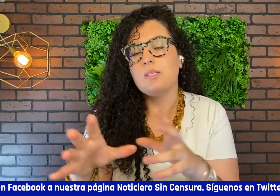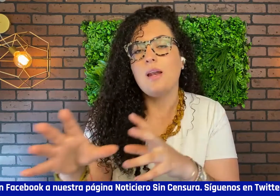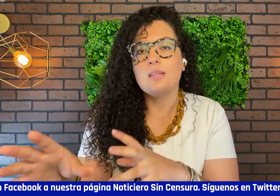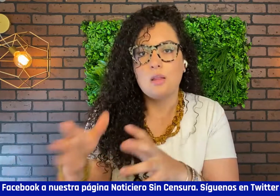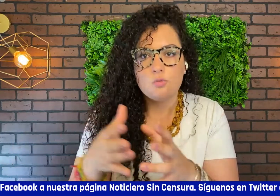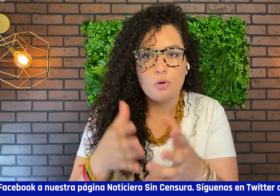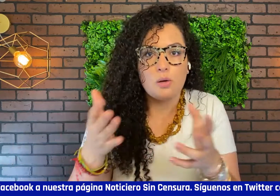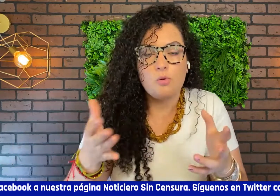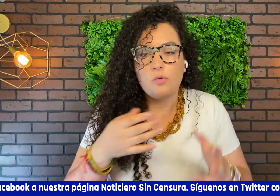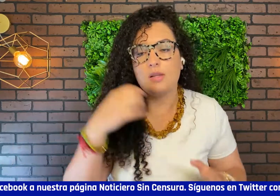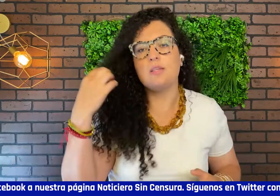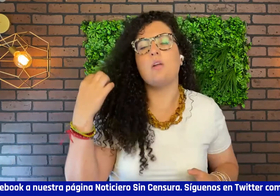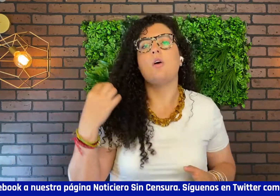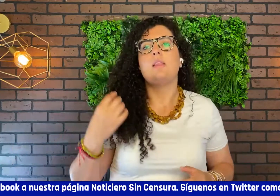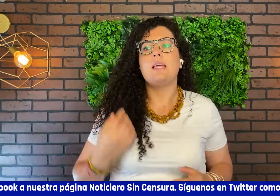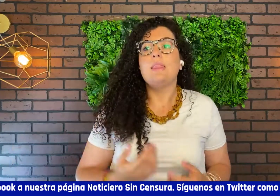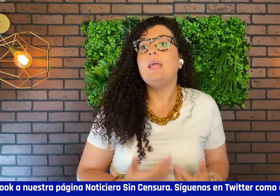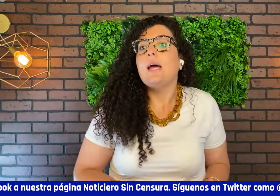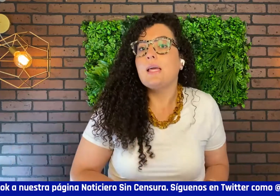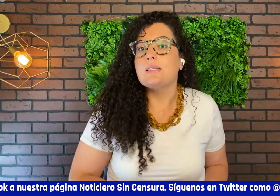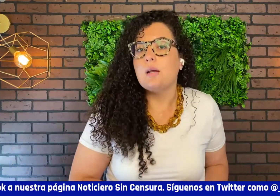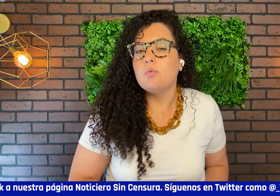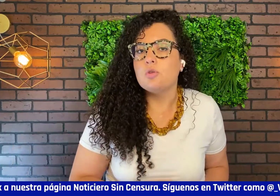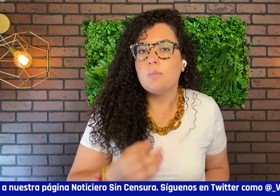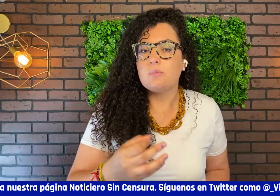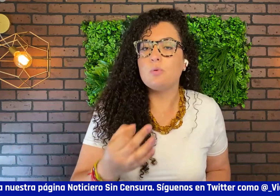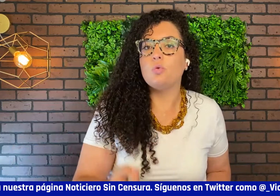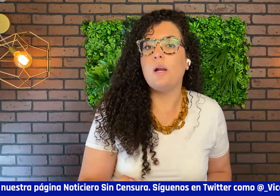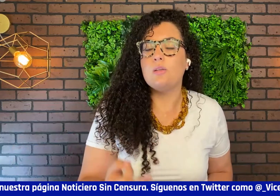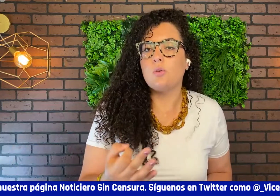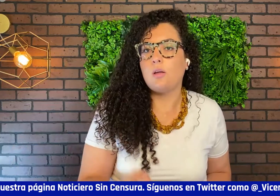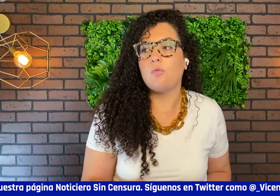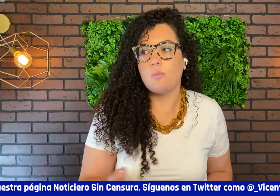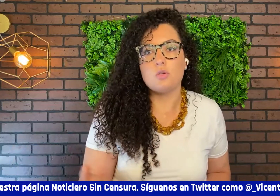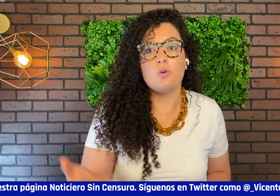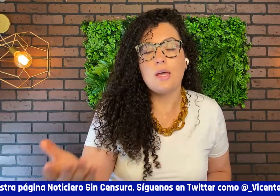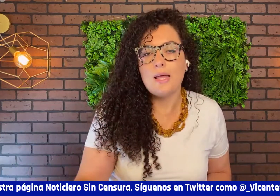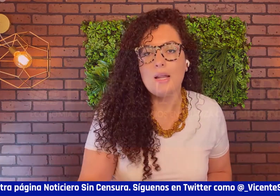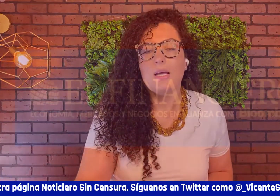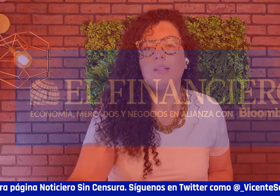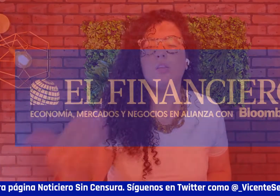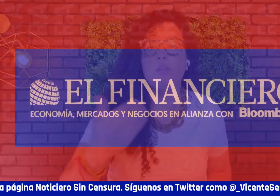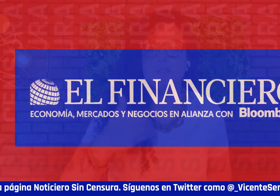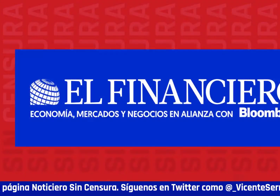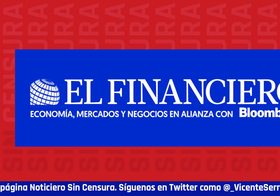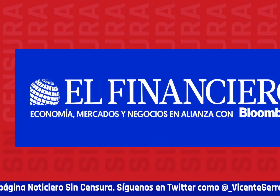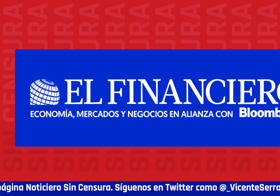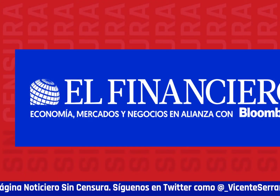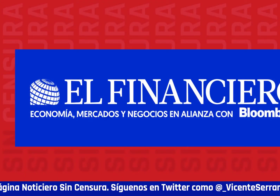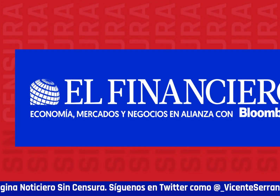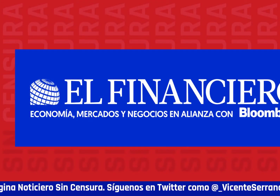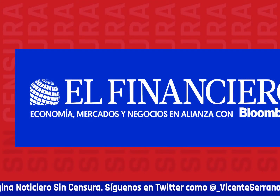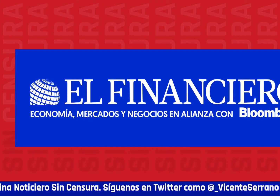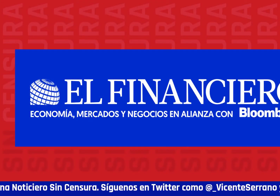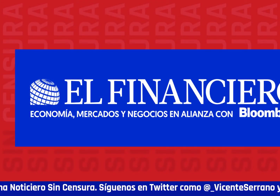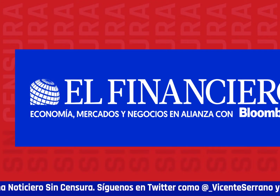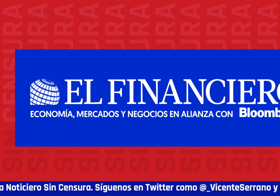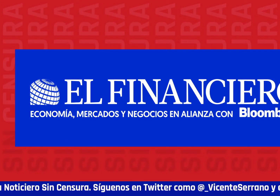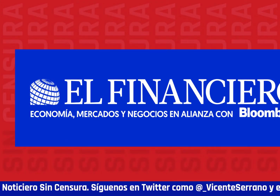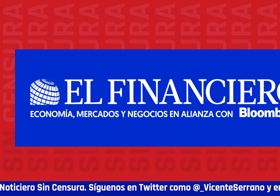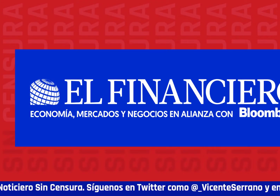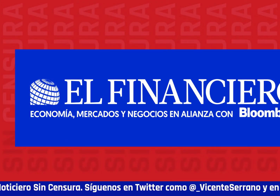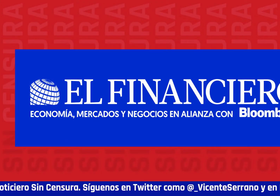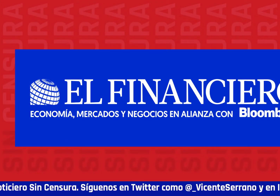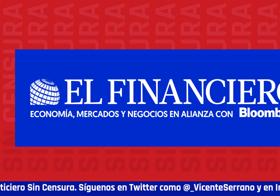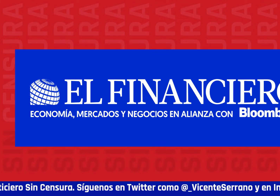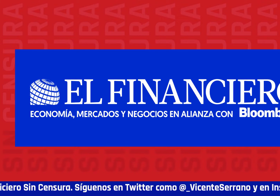son especializados, por ejemplo el Financiero, tendrían que ser mucho más puntuales con la información que dan, de dónde sacan las cifras, cuál es el